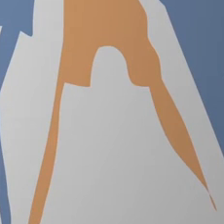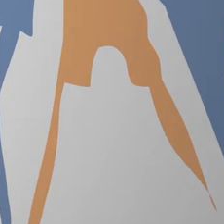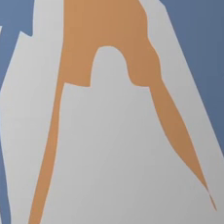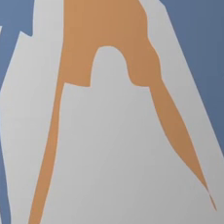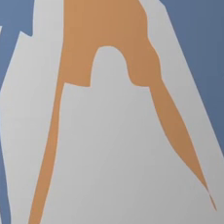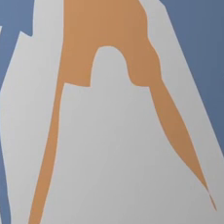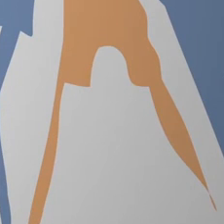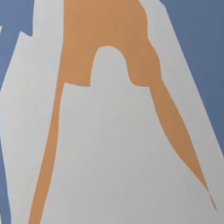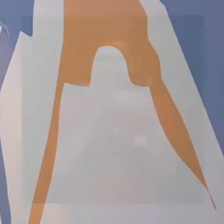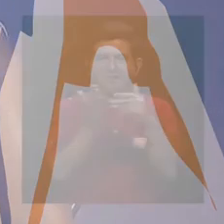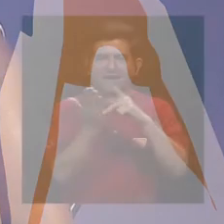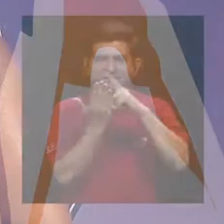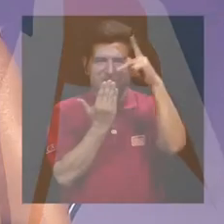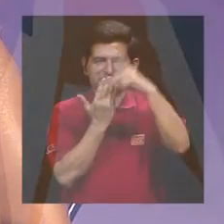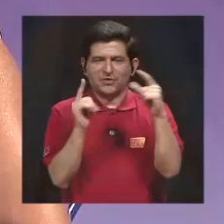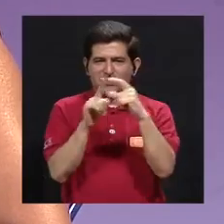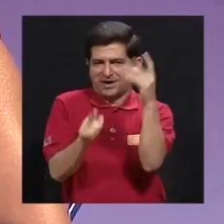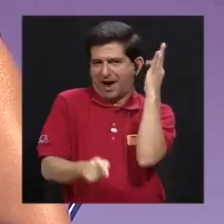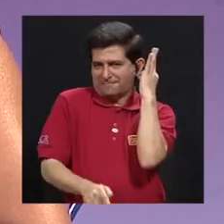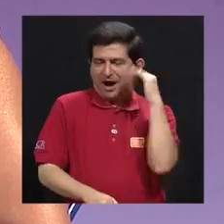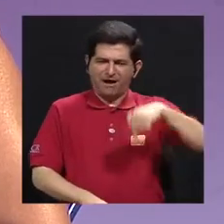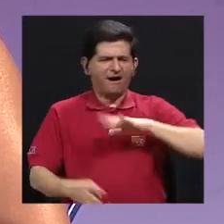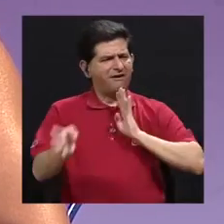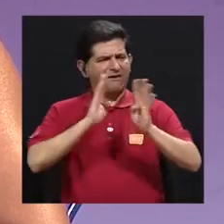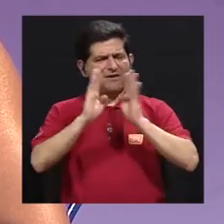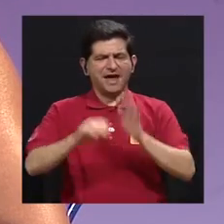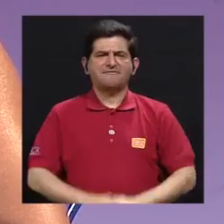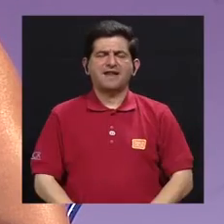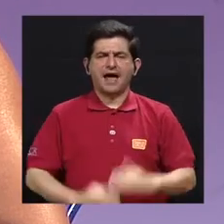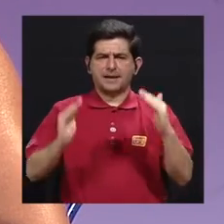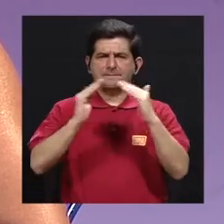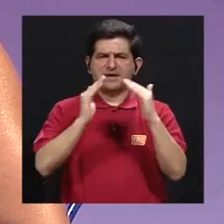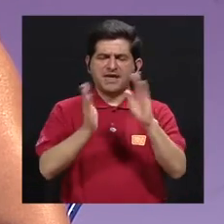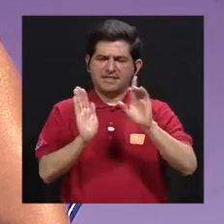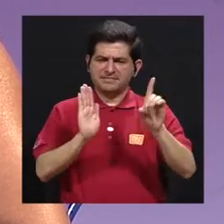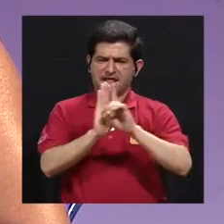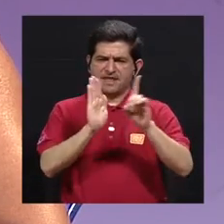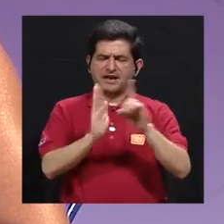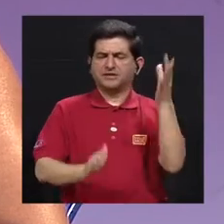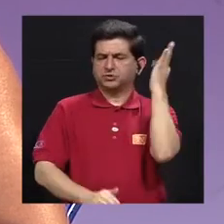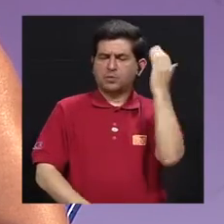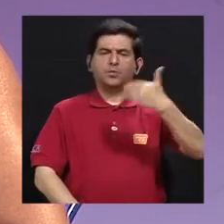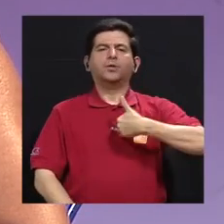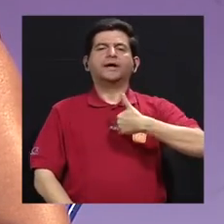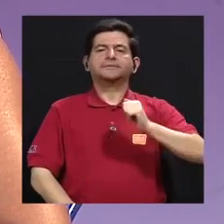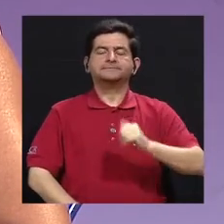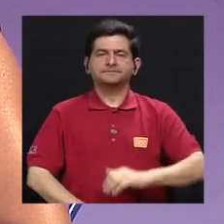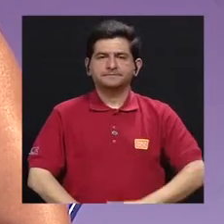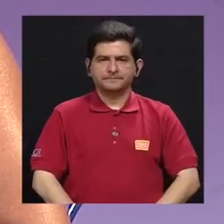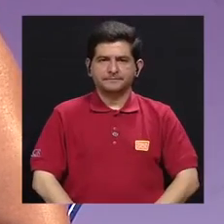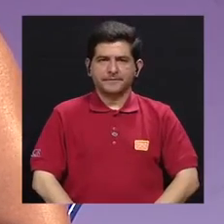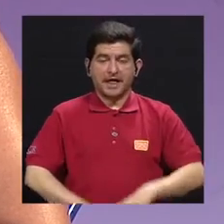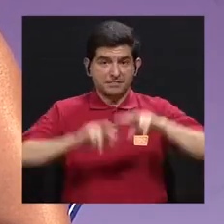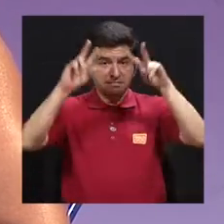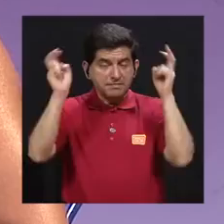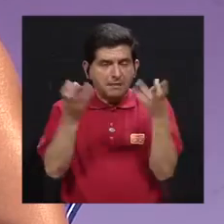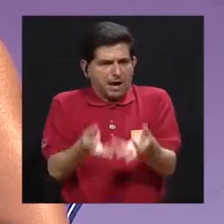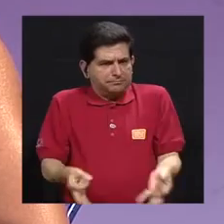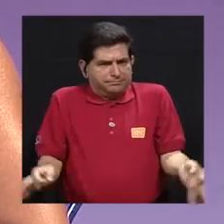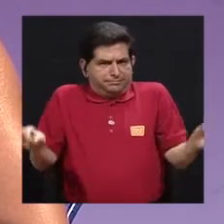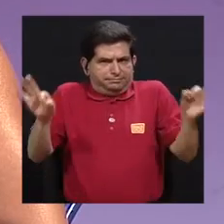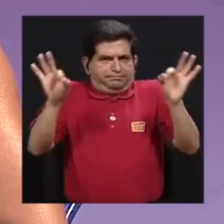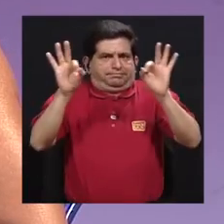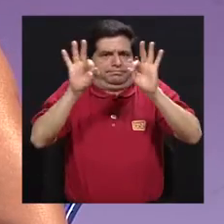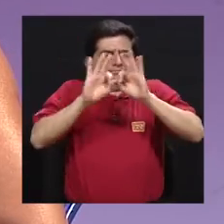gracias por estar nuevamente con palabra de mujer hoy conversamos sobre vivienda un derecho de las mujeres un tema